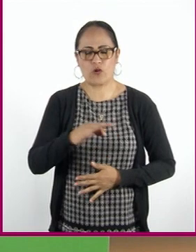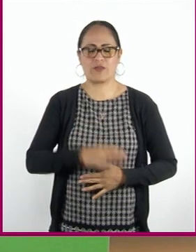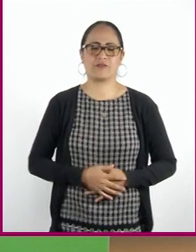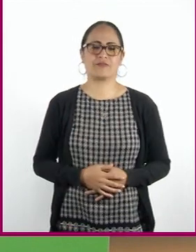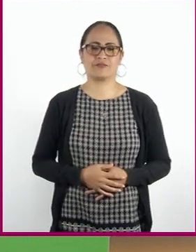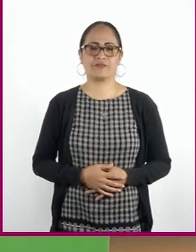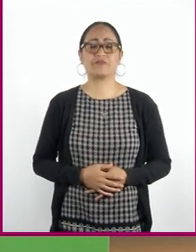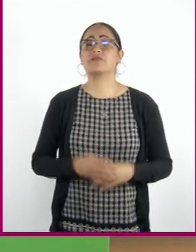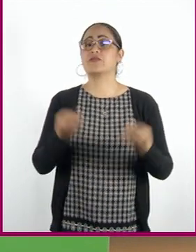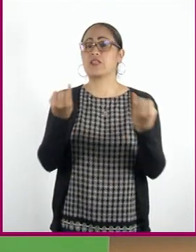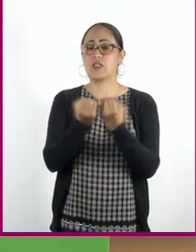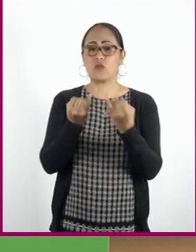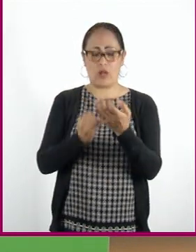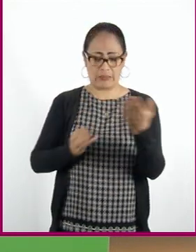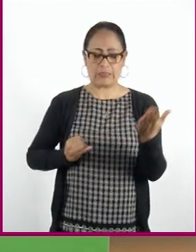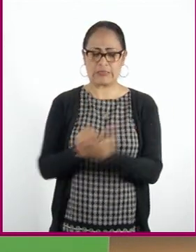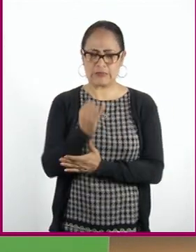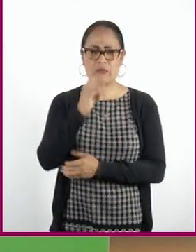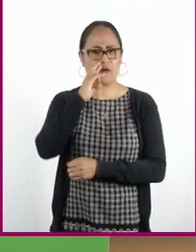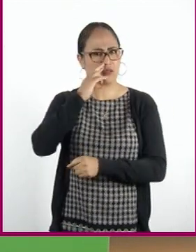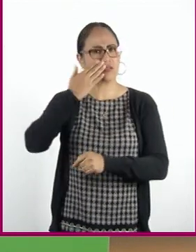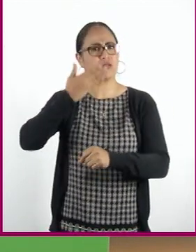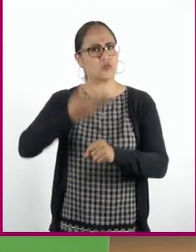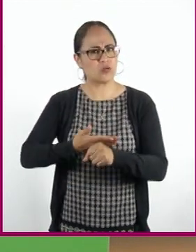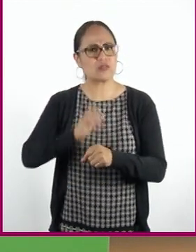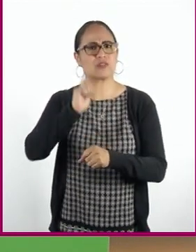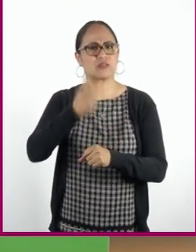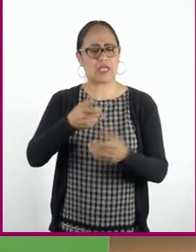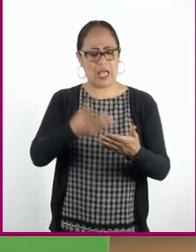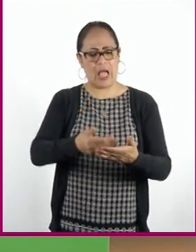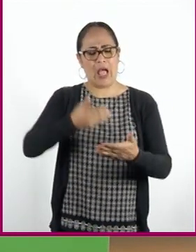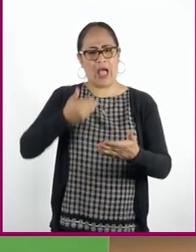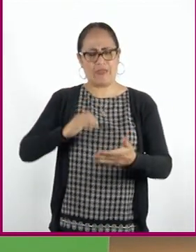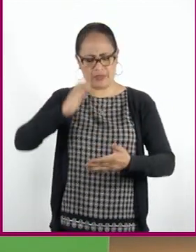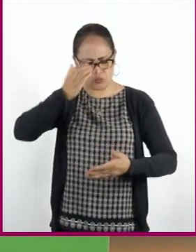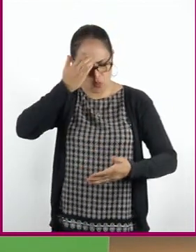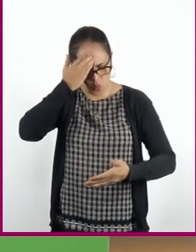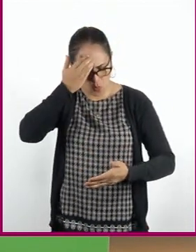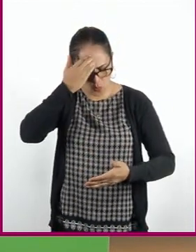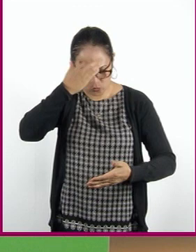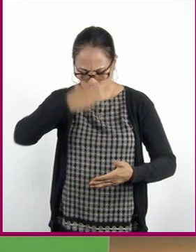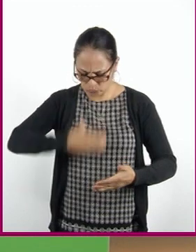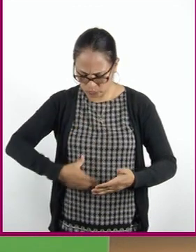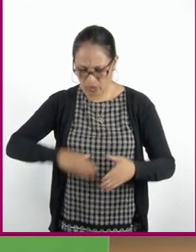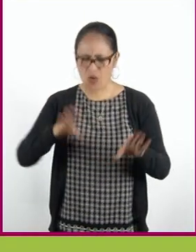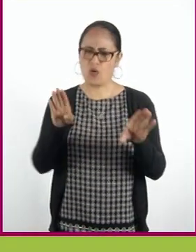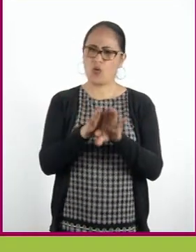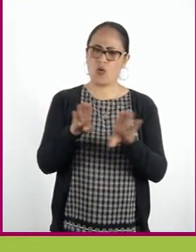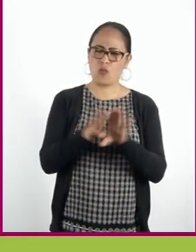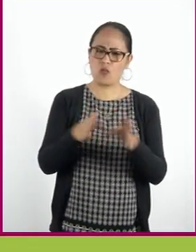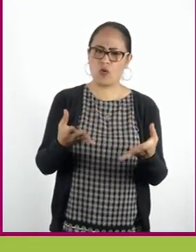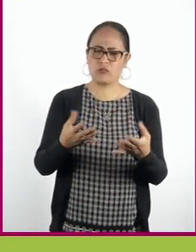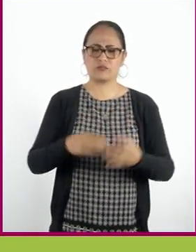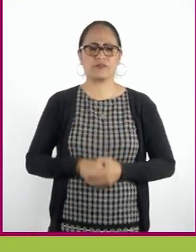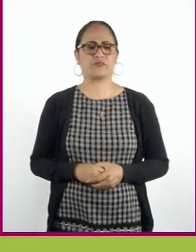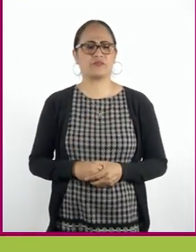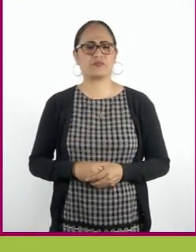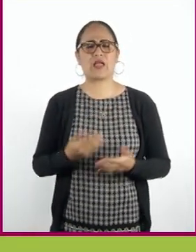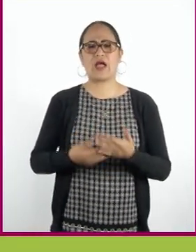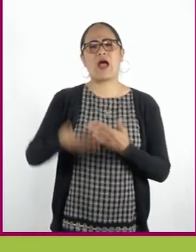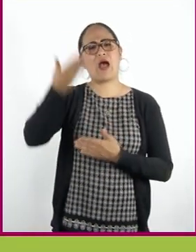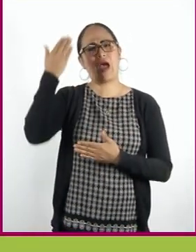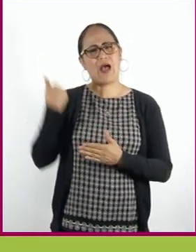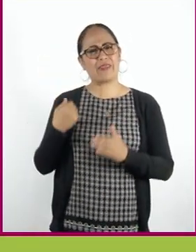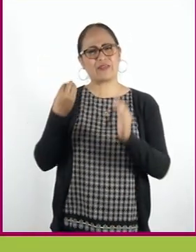permitirán tomar decisiones responsables es conocerse y comprender cómo están constituidos. En sesiones